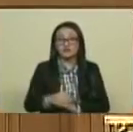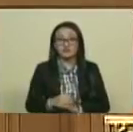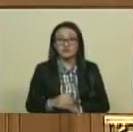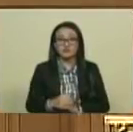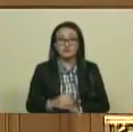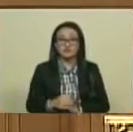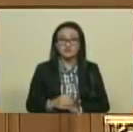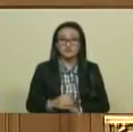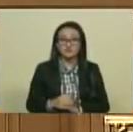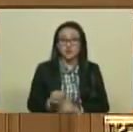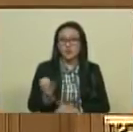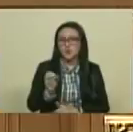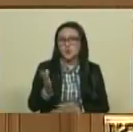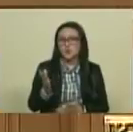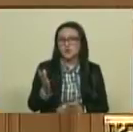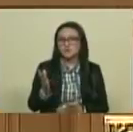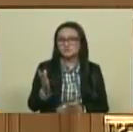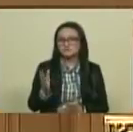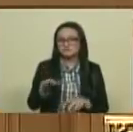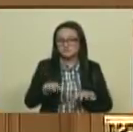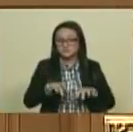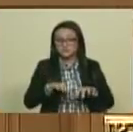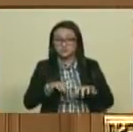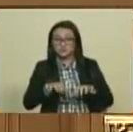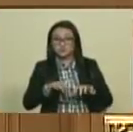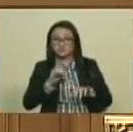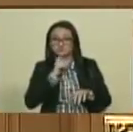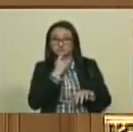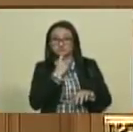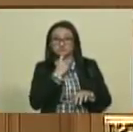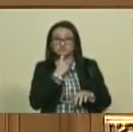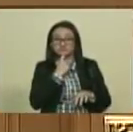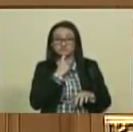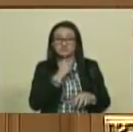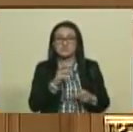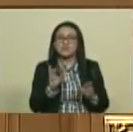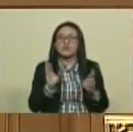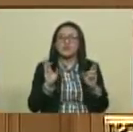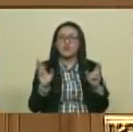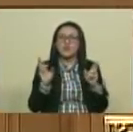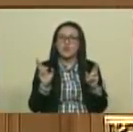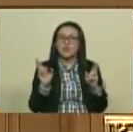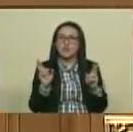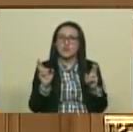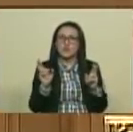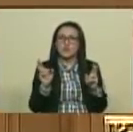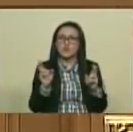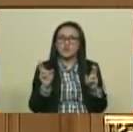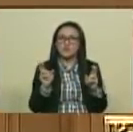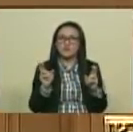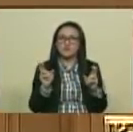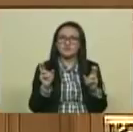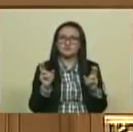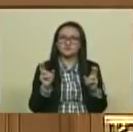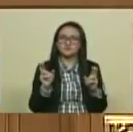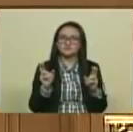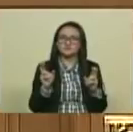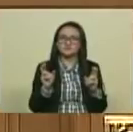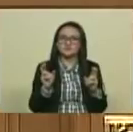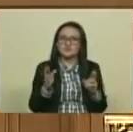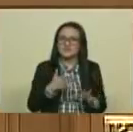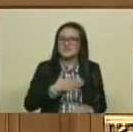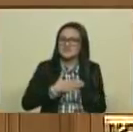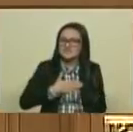o desde la oscuridad de un teclado añoran nada más y nada menos que Venezuela